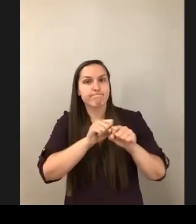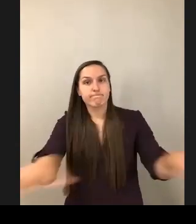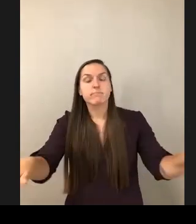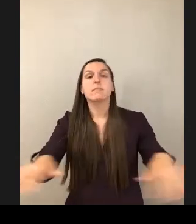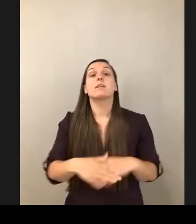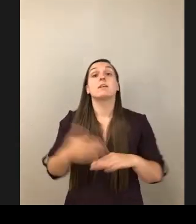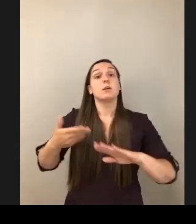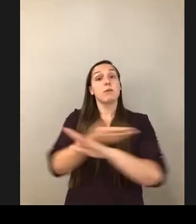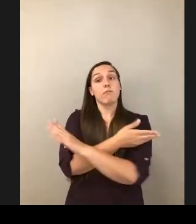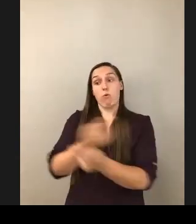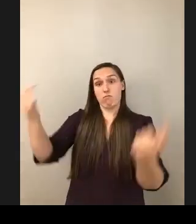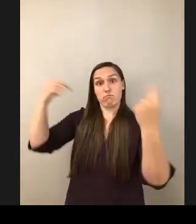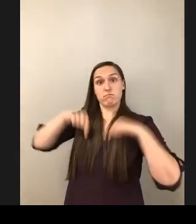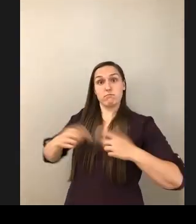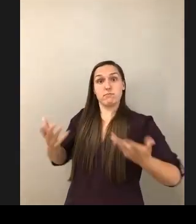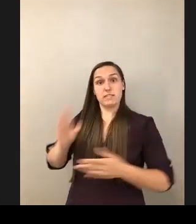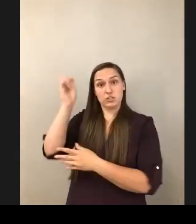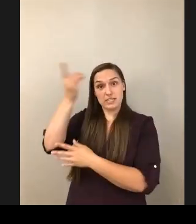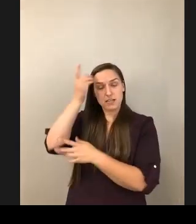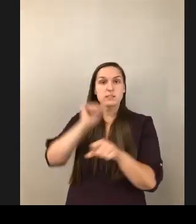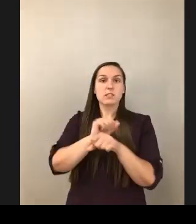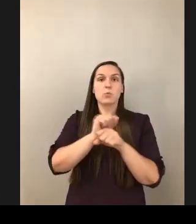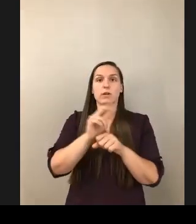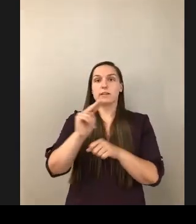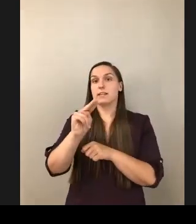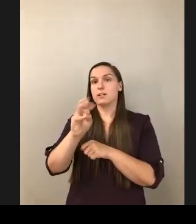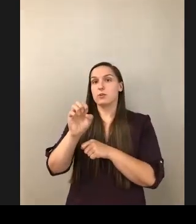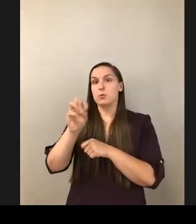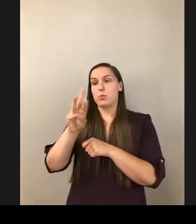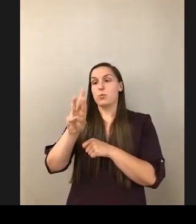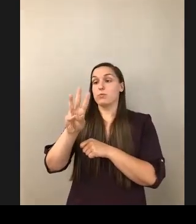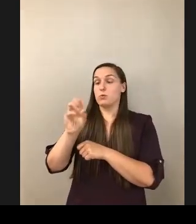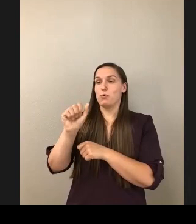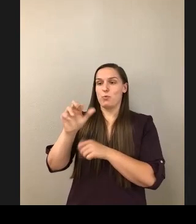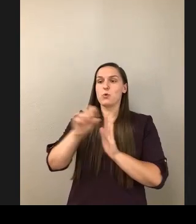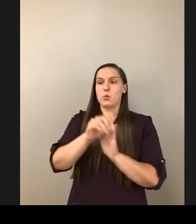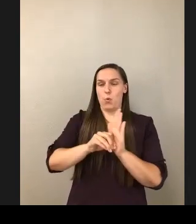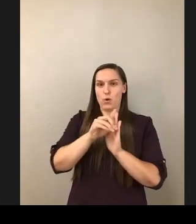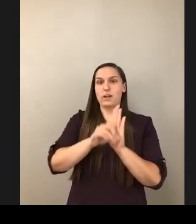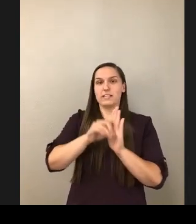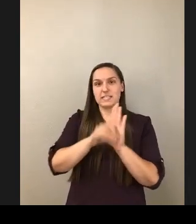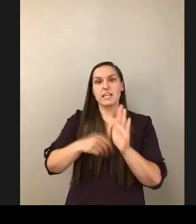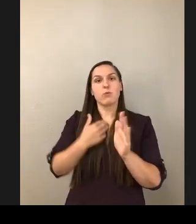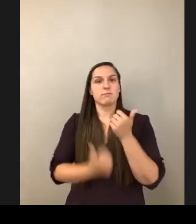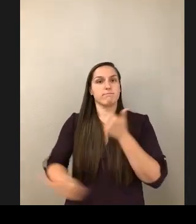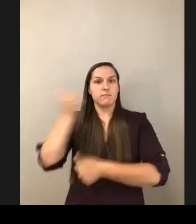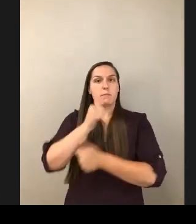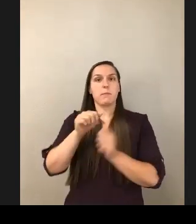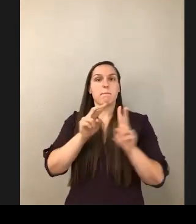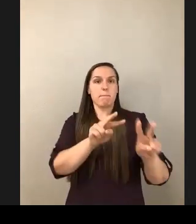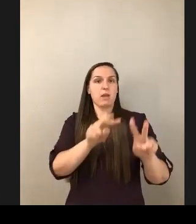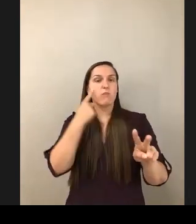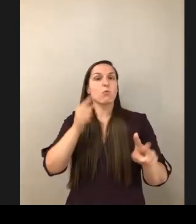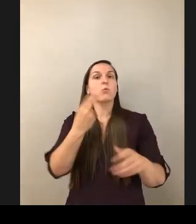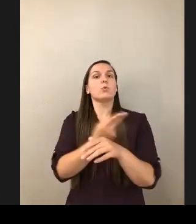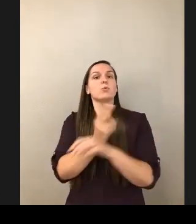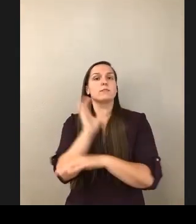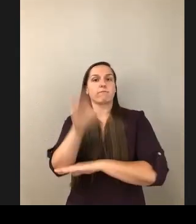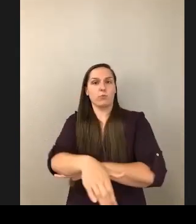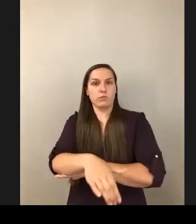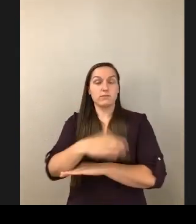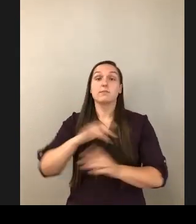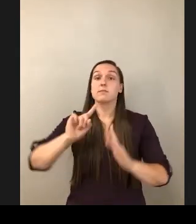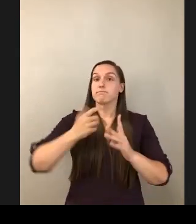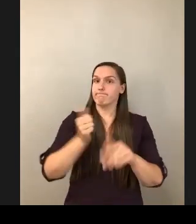He pasado la mayoría de mi tiempo en la pandemia. Antes yo trabajé como el monitor principal para la